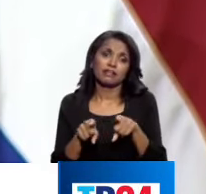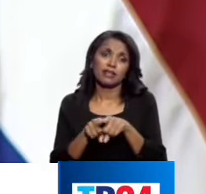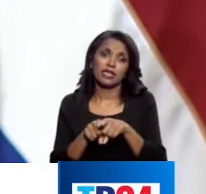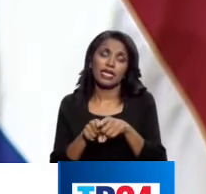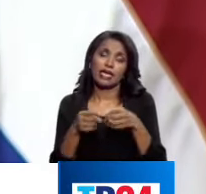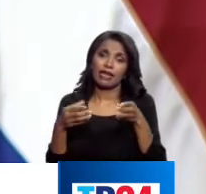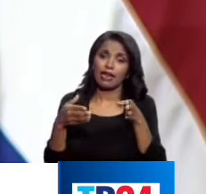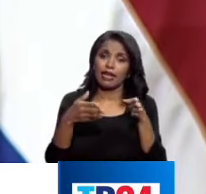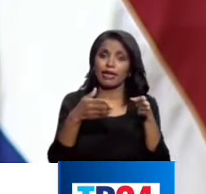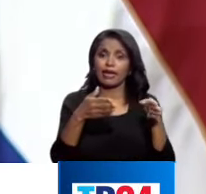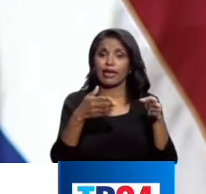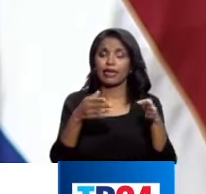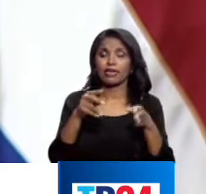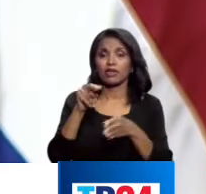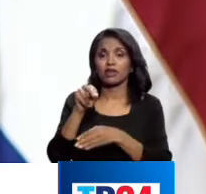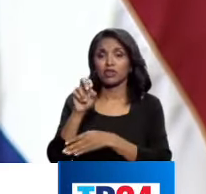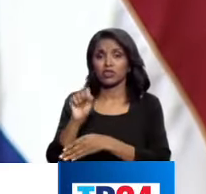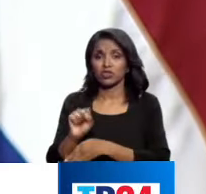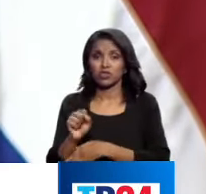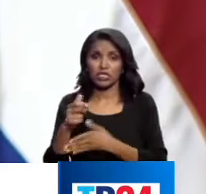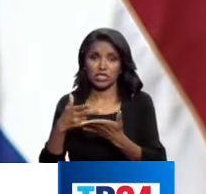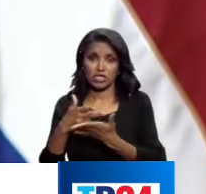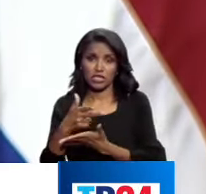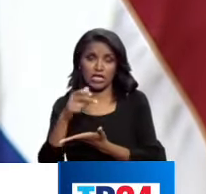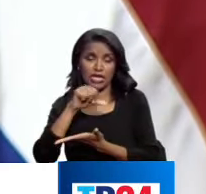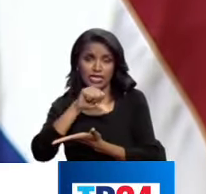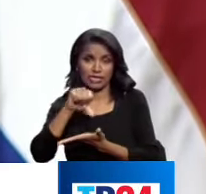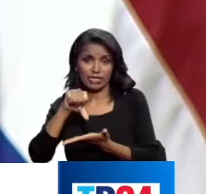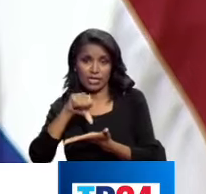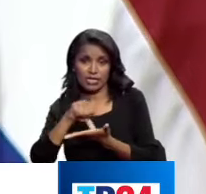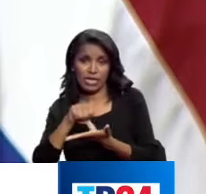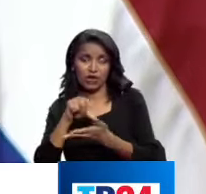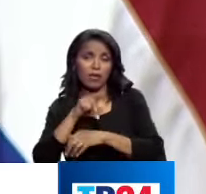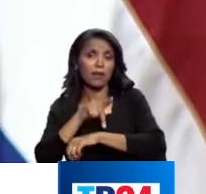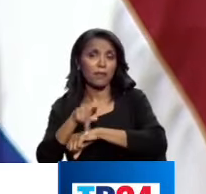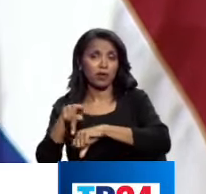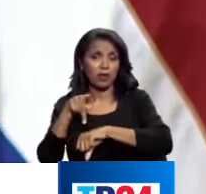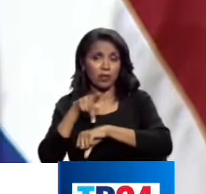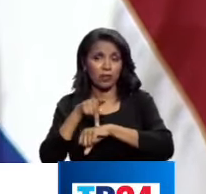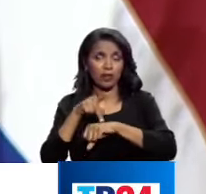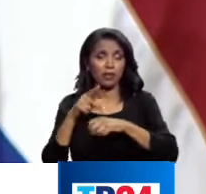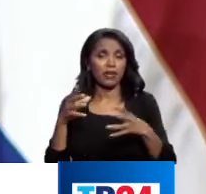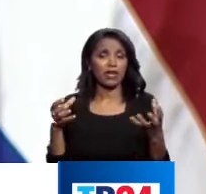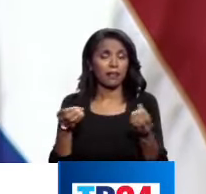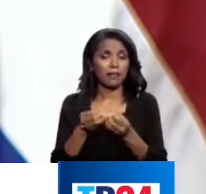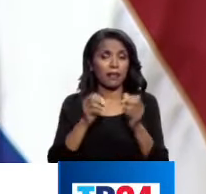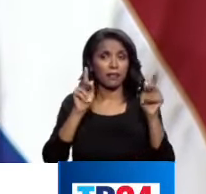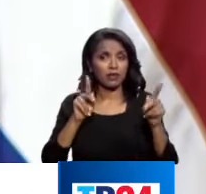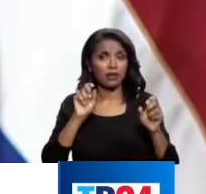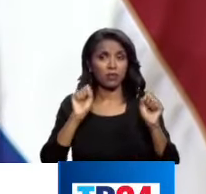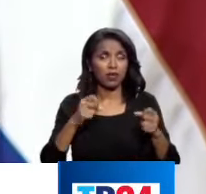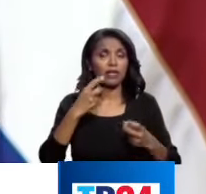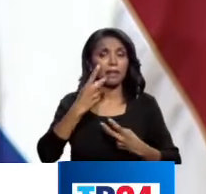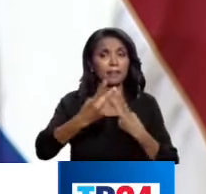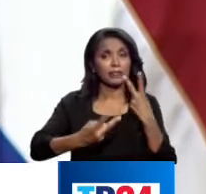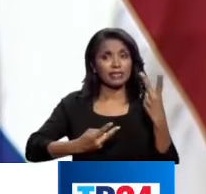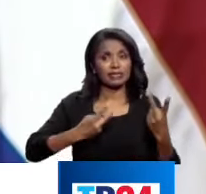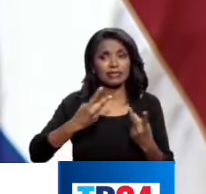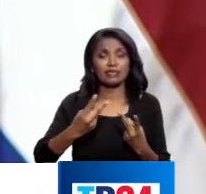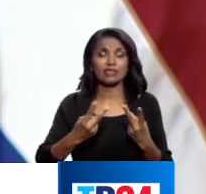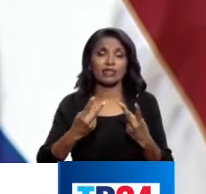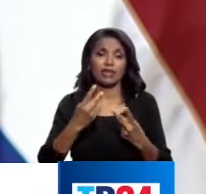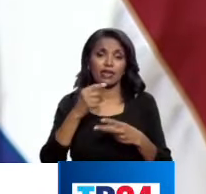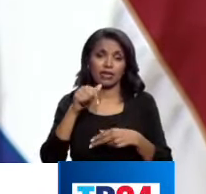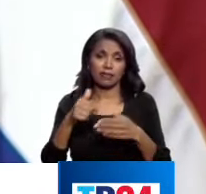vial, corredores norte y sur en Chiriquí, corredor norte en Santiago, corredor sur en Penonomé, para incentivar el turismo, no solamente internacional,